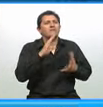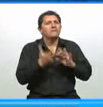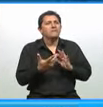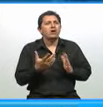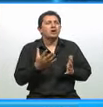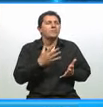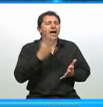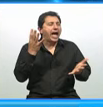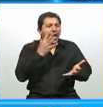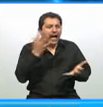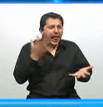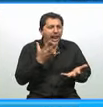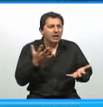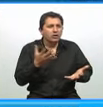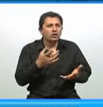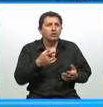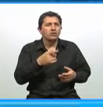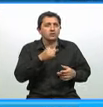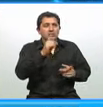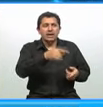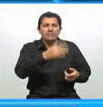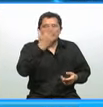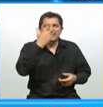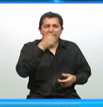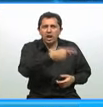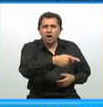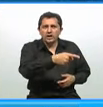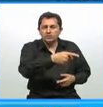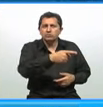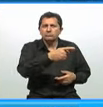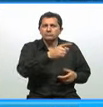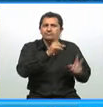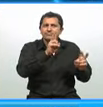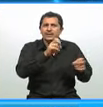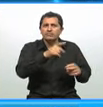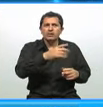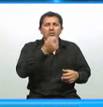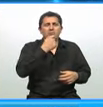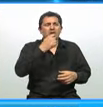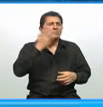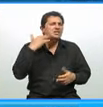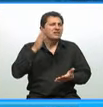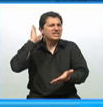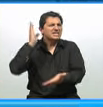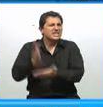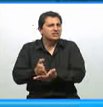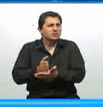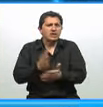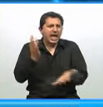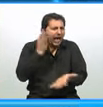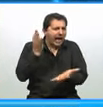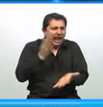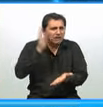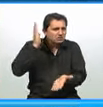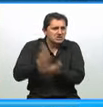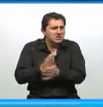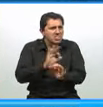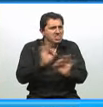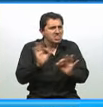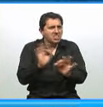aunque sea de refilón, termina tocando a San Lorenzo esta cuestión quizás de no haberlo sancionado a Tevez, ni siquiera de oficio. Está